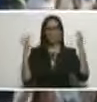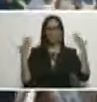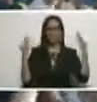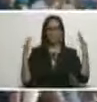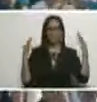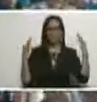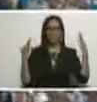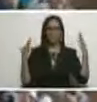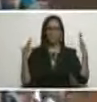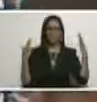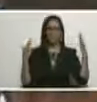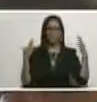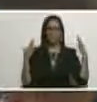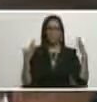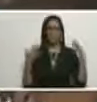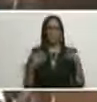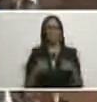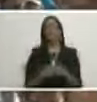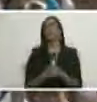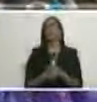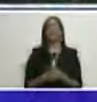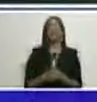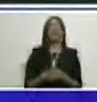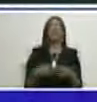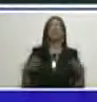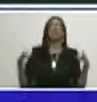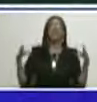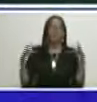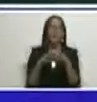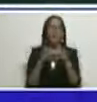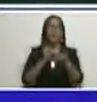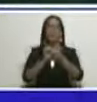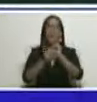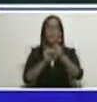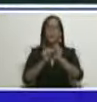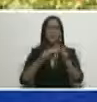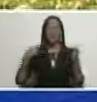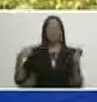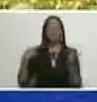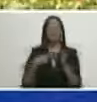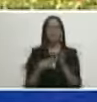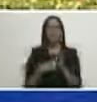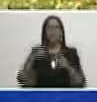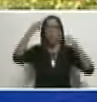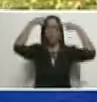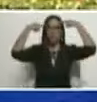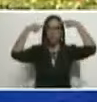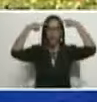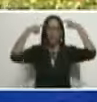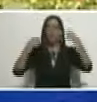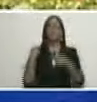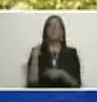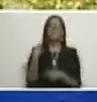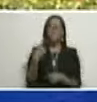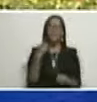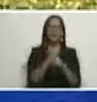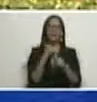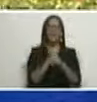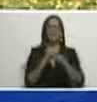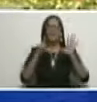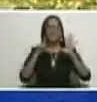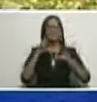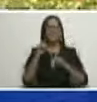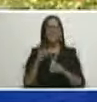que es el gran complejo deportivo recreacional Hugo Chávez, primera obra de las